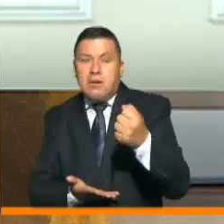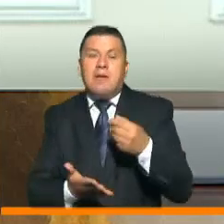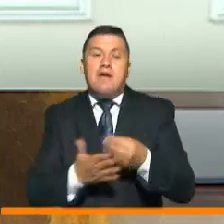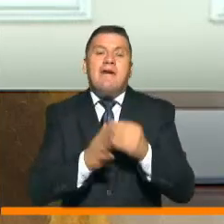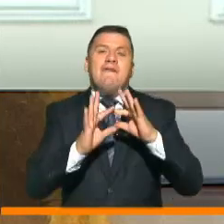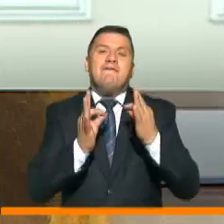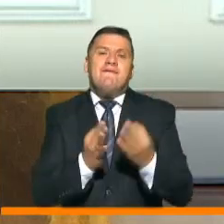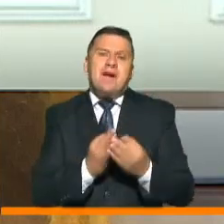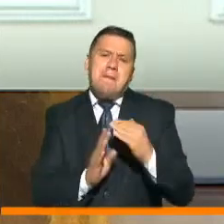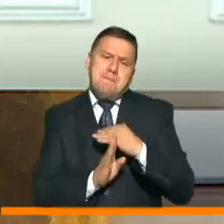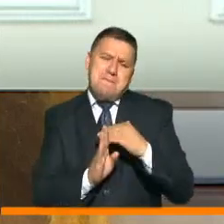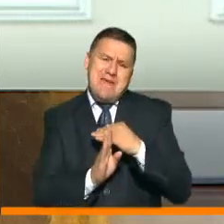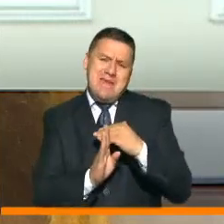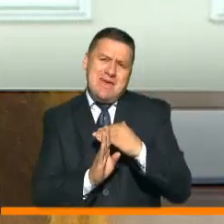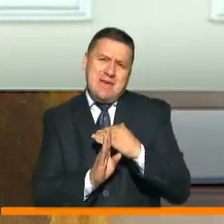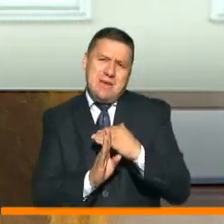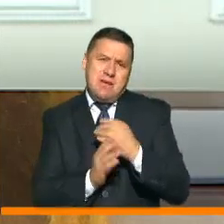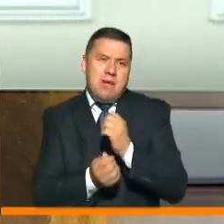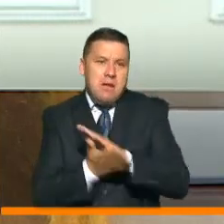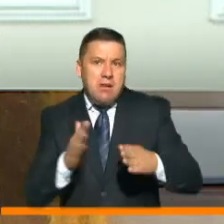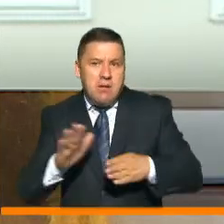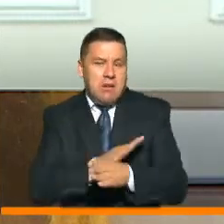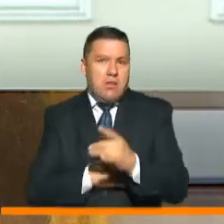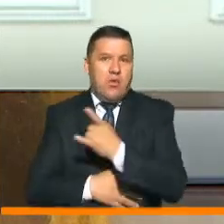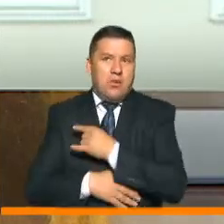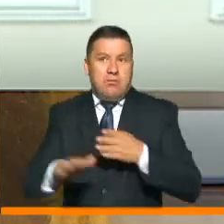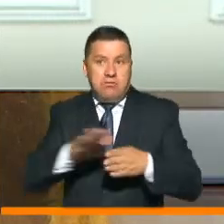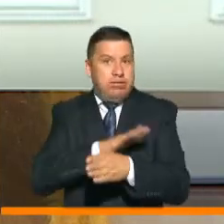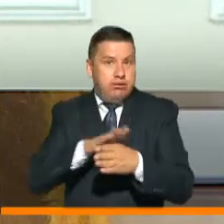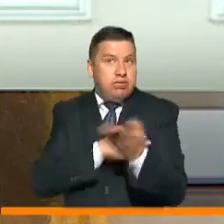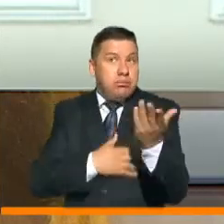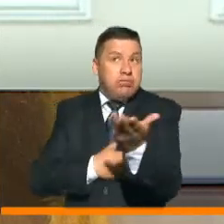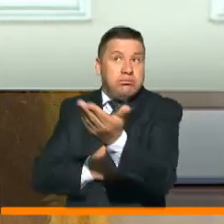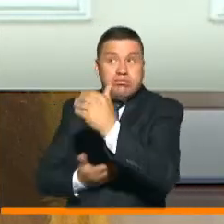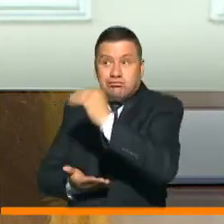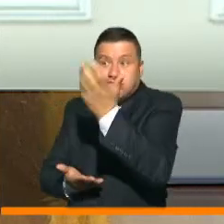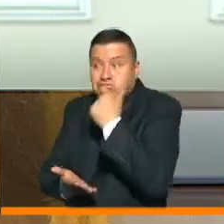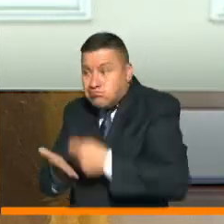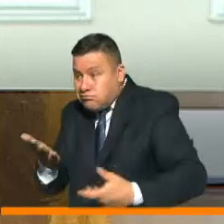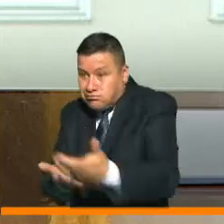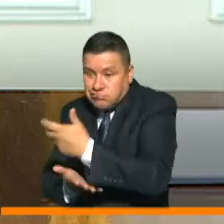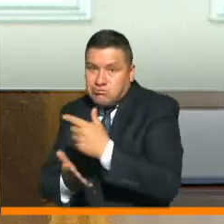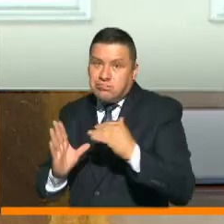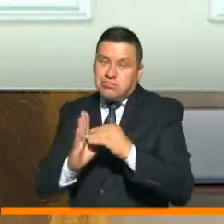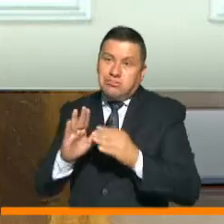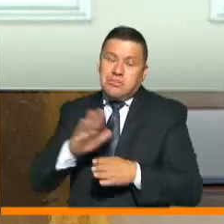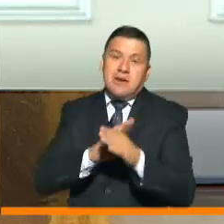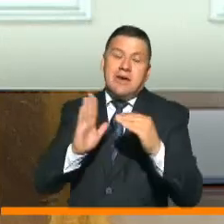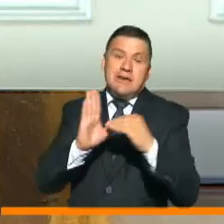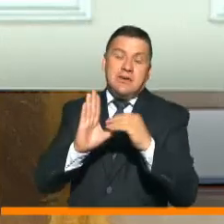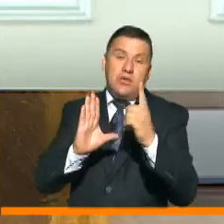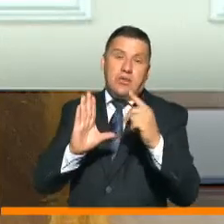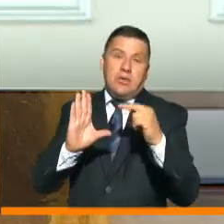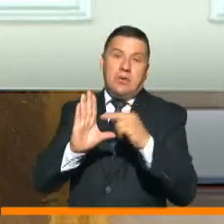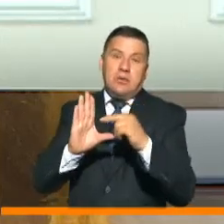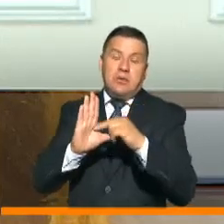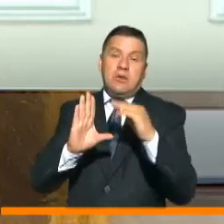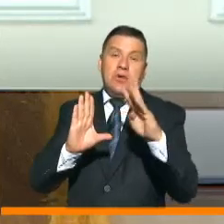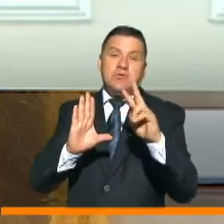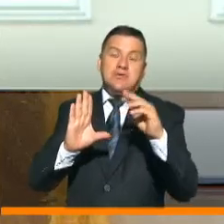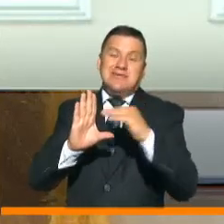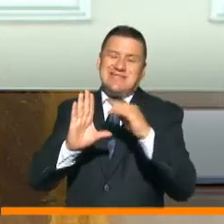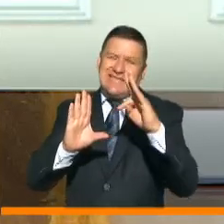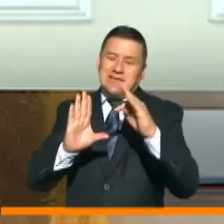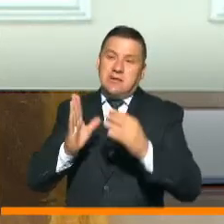a familias de clase media con la gratuidad en el sistema educativo para estratos 1, 2 y 3. También lo estaríamos haciendo de